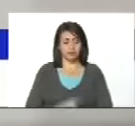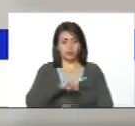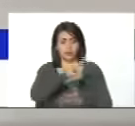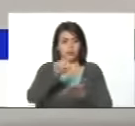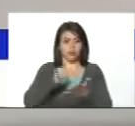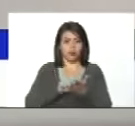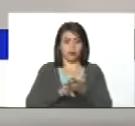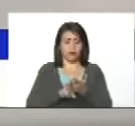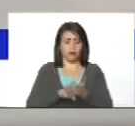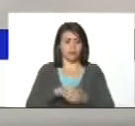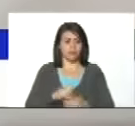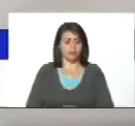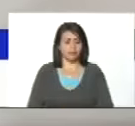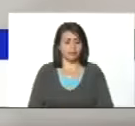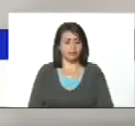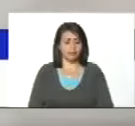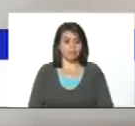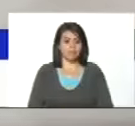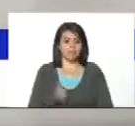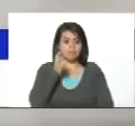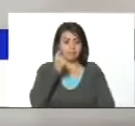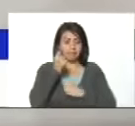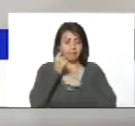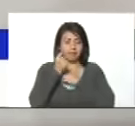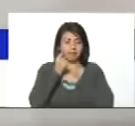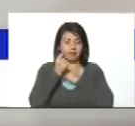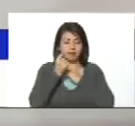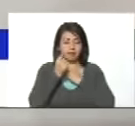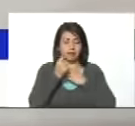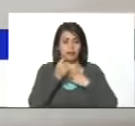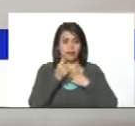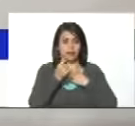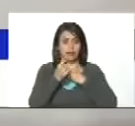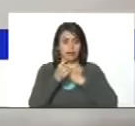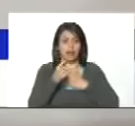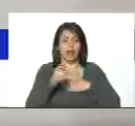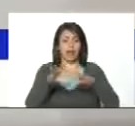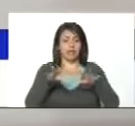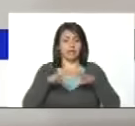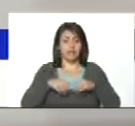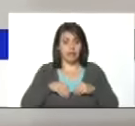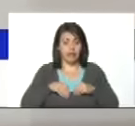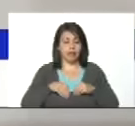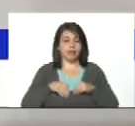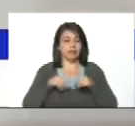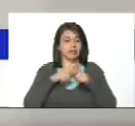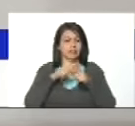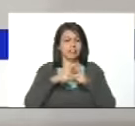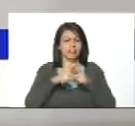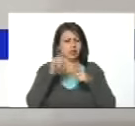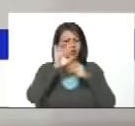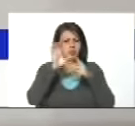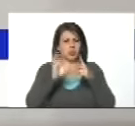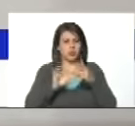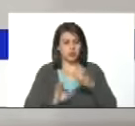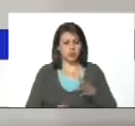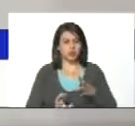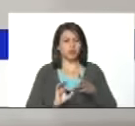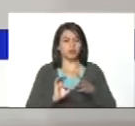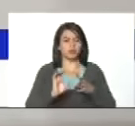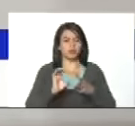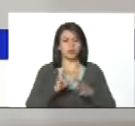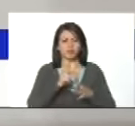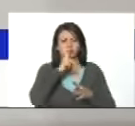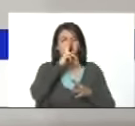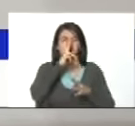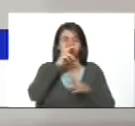absolutamente ni siquiera reconociendo el carácter desvencijado, el carácter